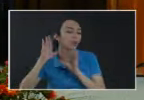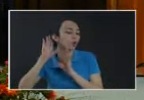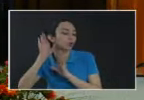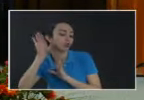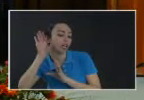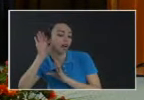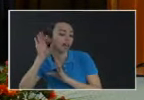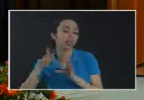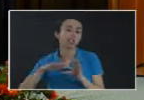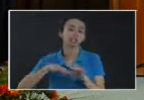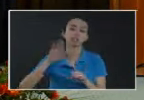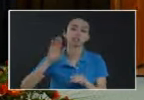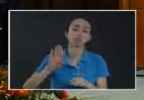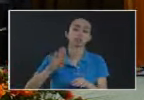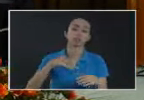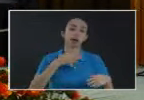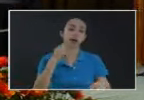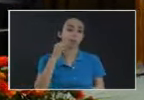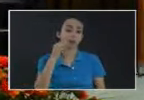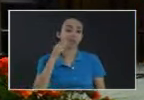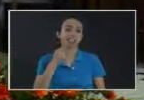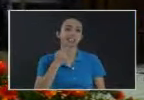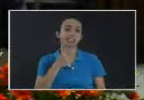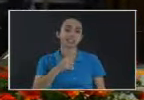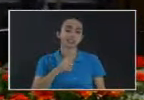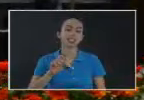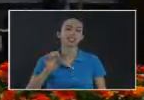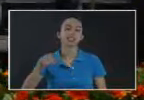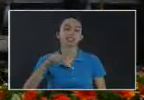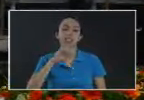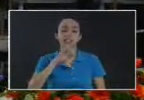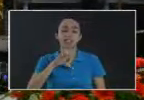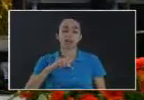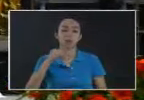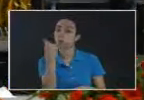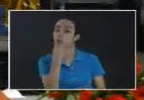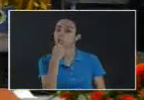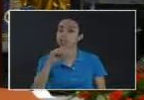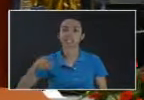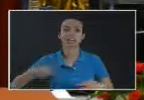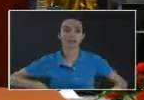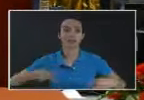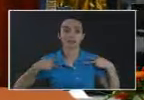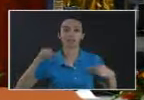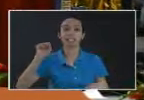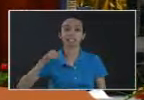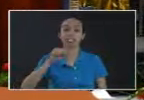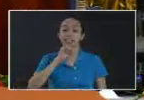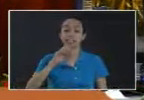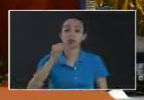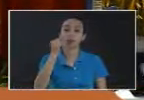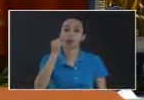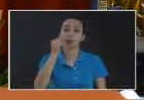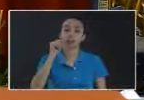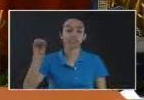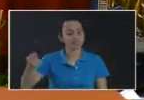Y decían: si es mujer, que viva. Y si es hombre, mátenlo. ¿Cuántas